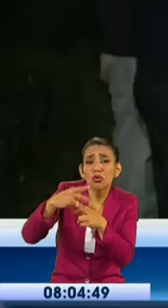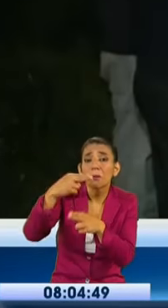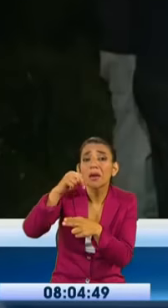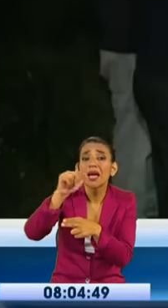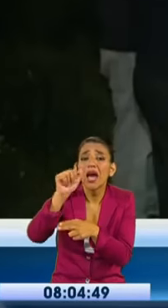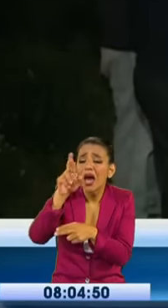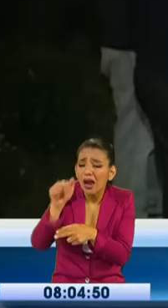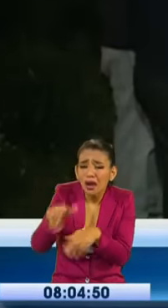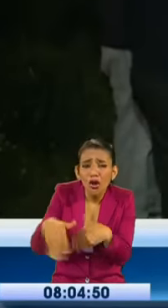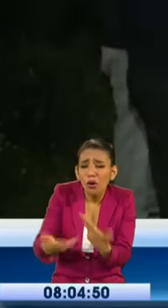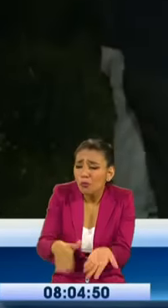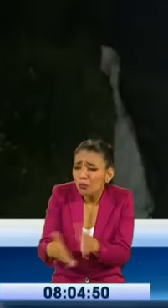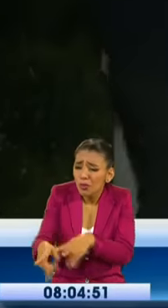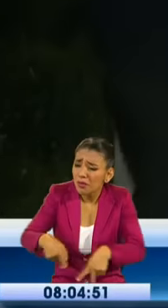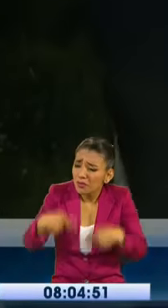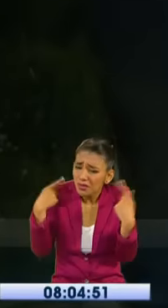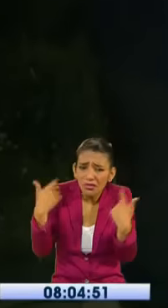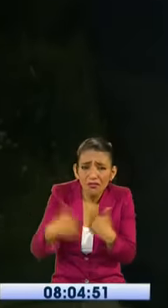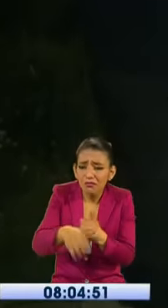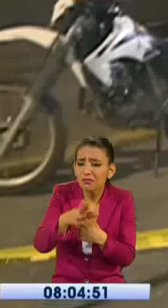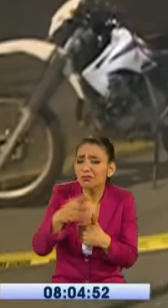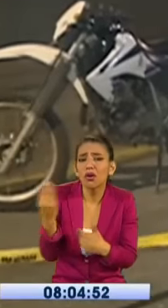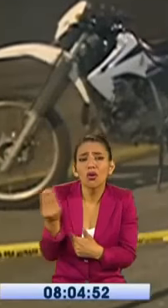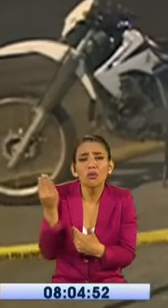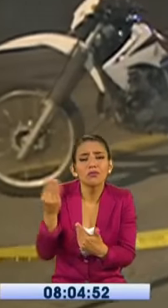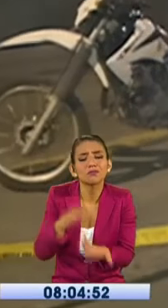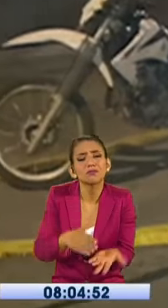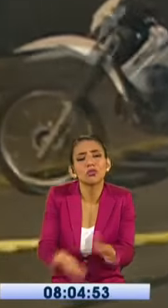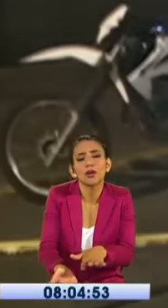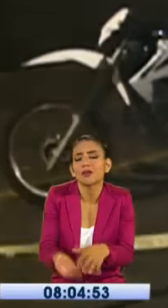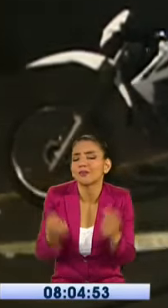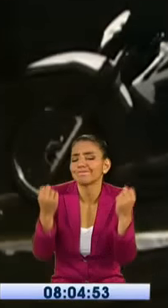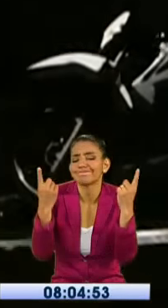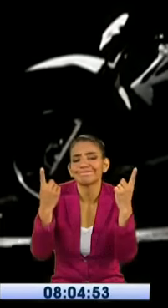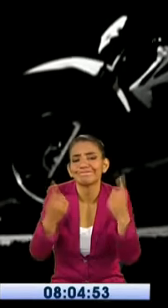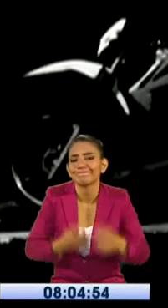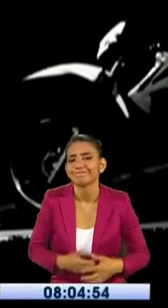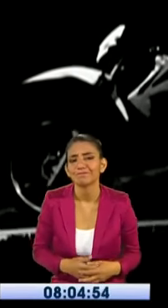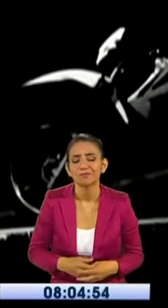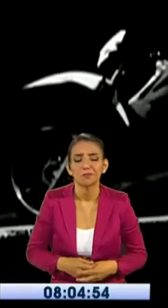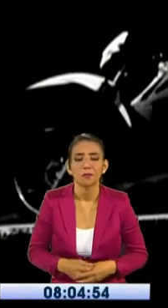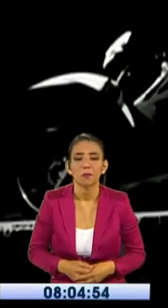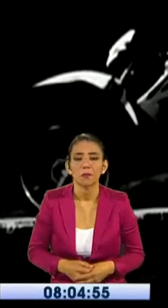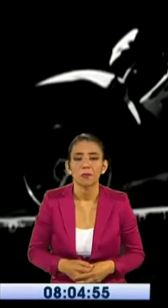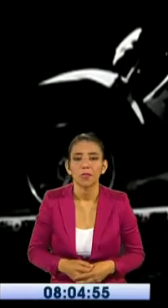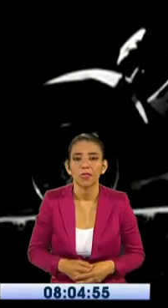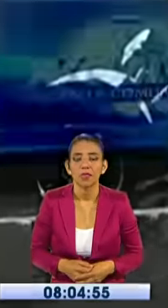tenía toda una vida por delante. En Quito informó Iván Casamen.